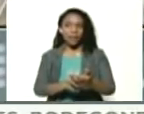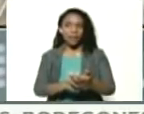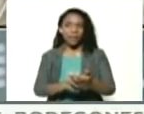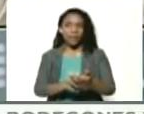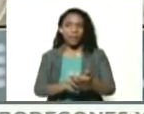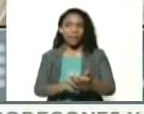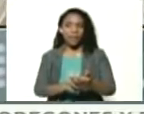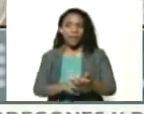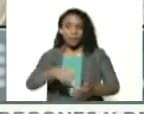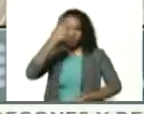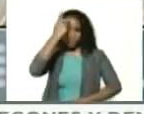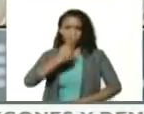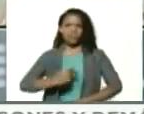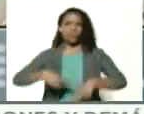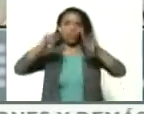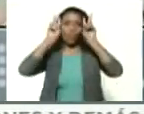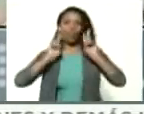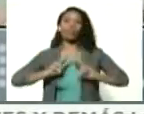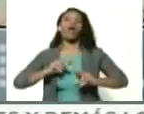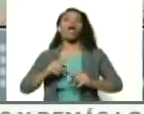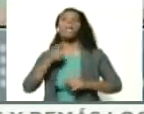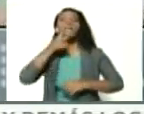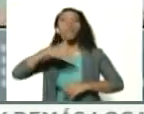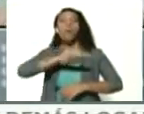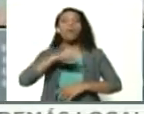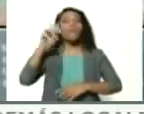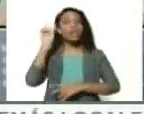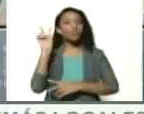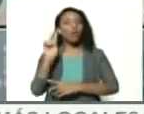la dignidad del pueblo venezolano,